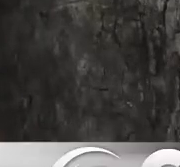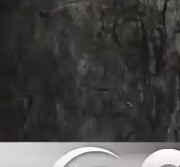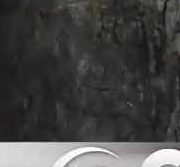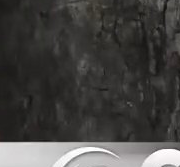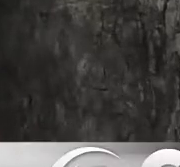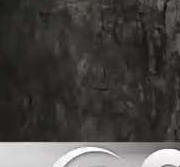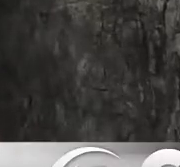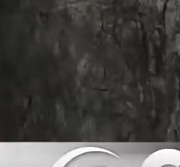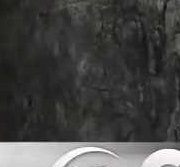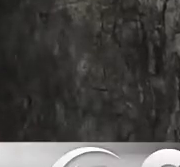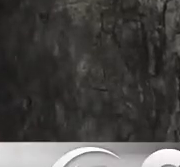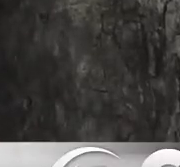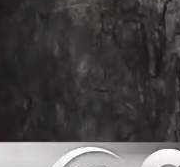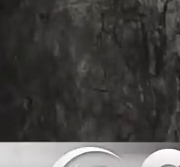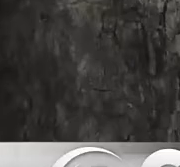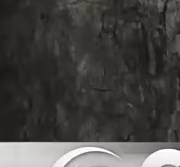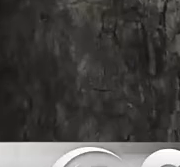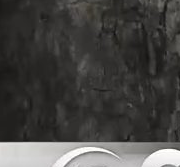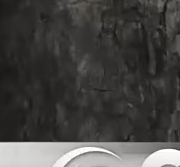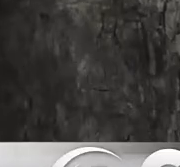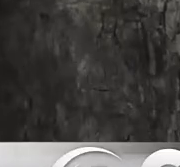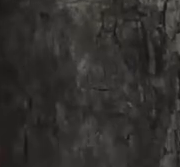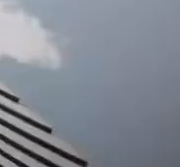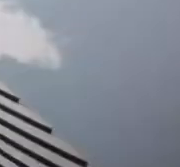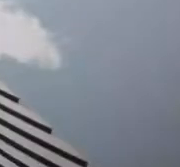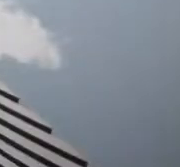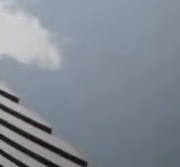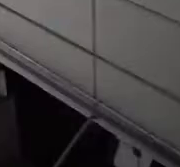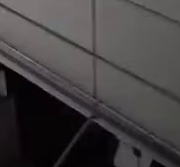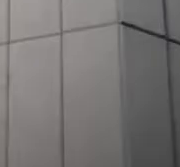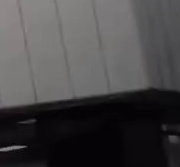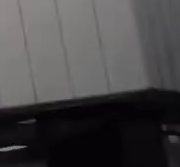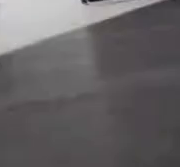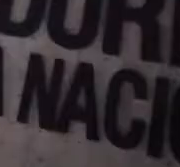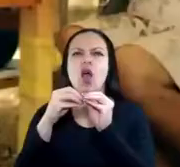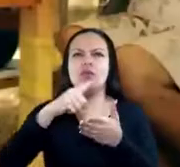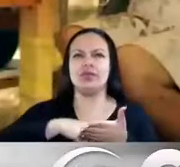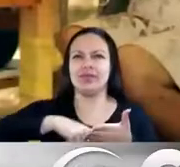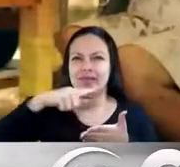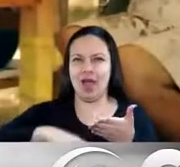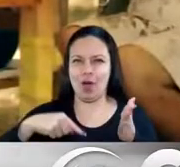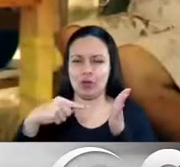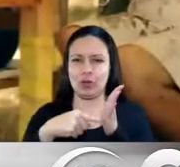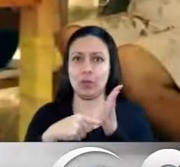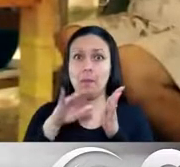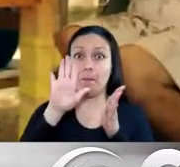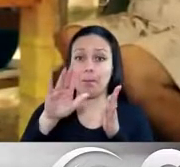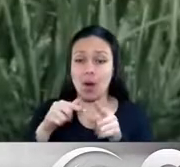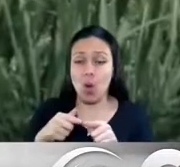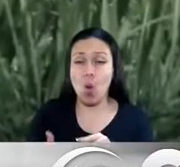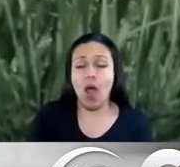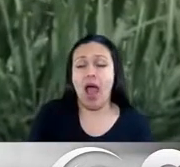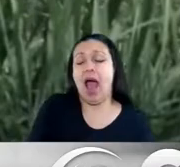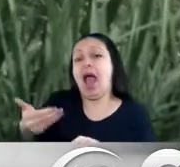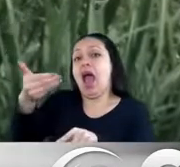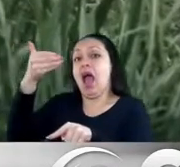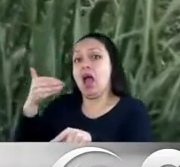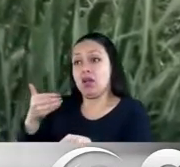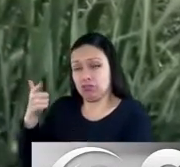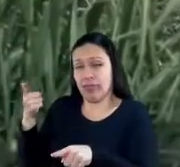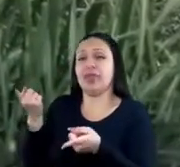por cerca de 250.000 millones de pesos la procuraduría general de la nación adelanta